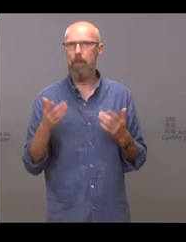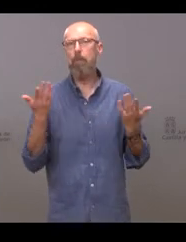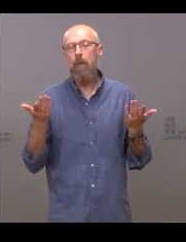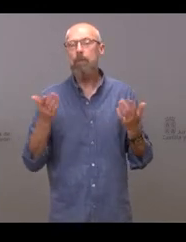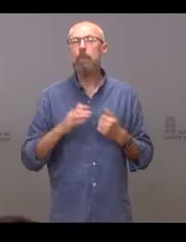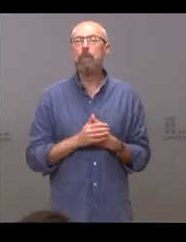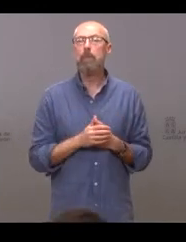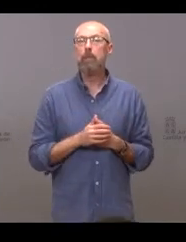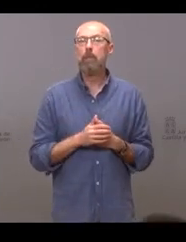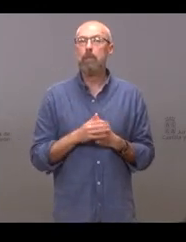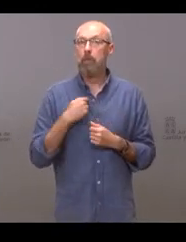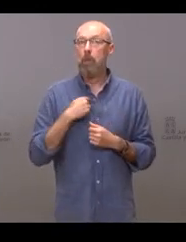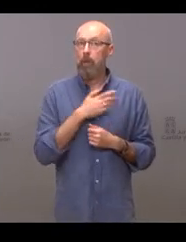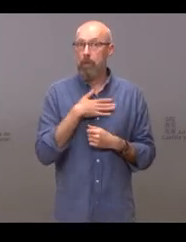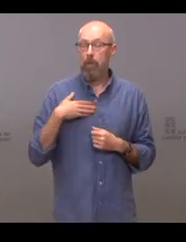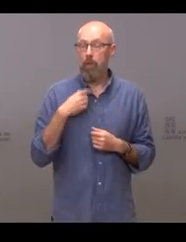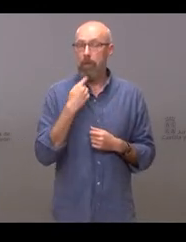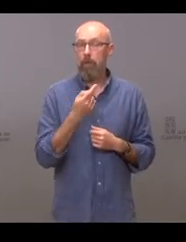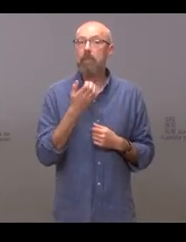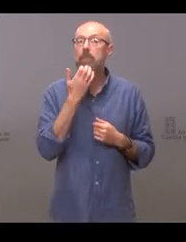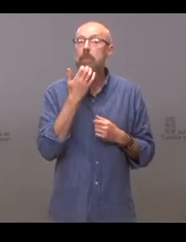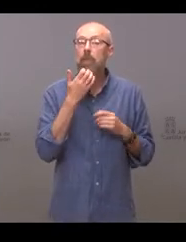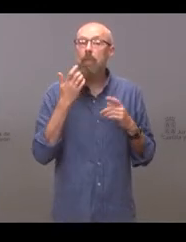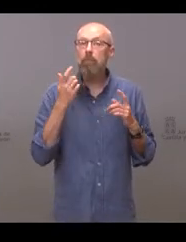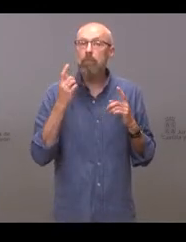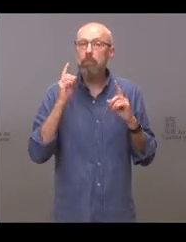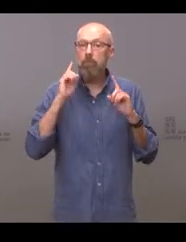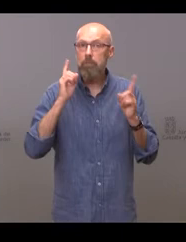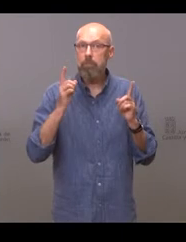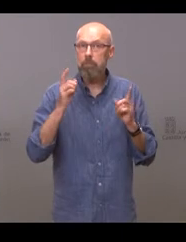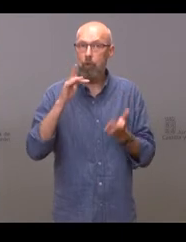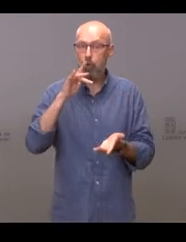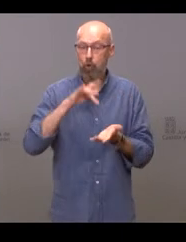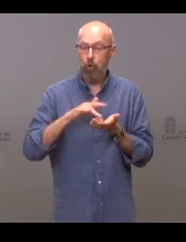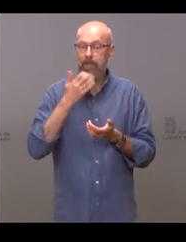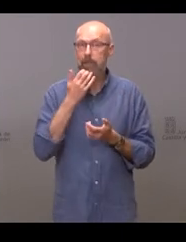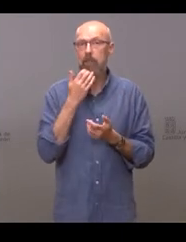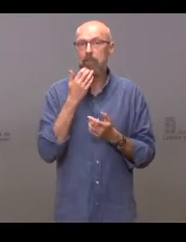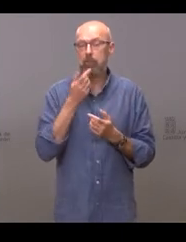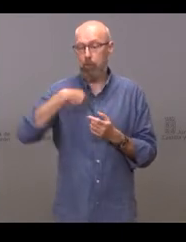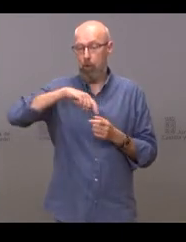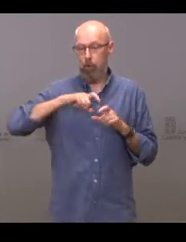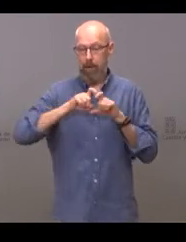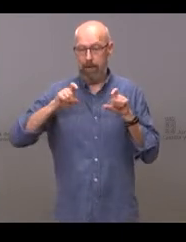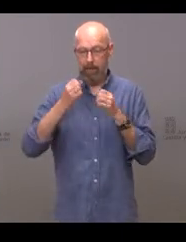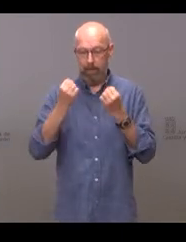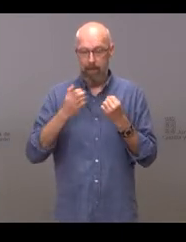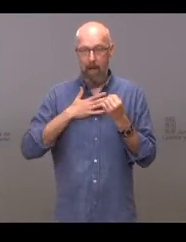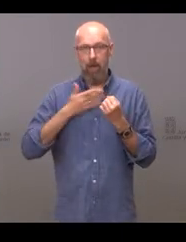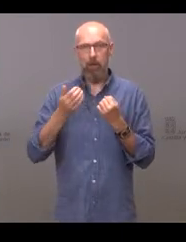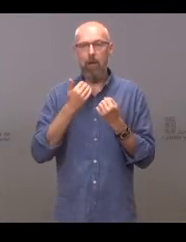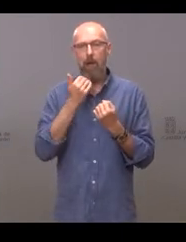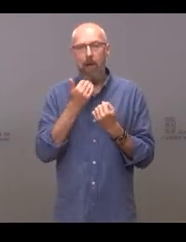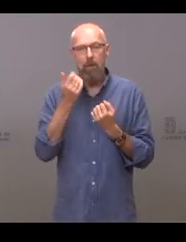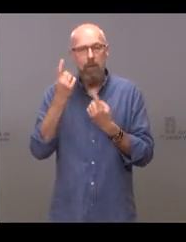yo desde aquí quiero si en algún momento desde nuestra organización hemos faltado al respeto lo hemos faltado hemos